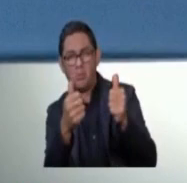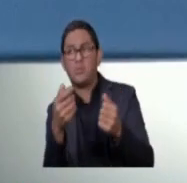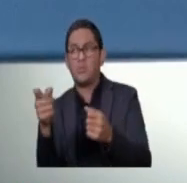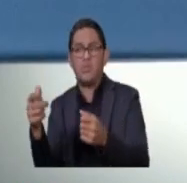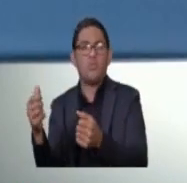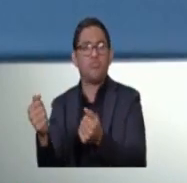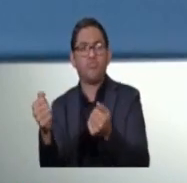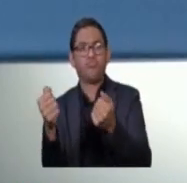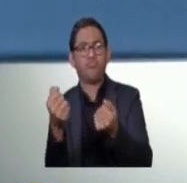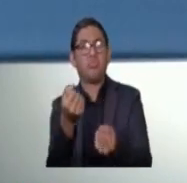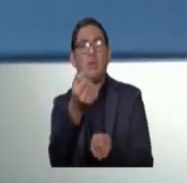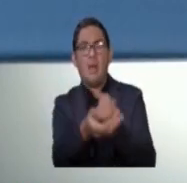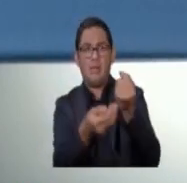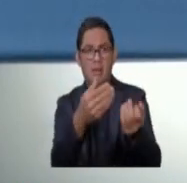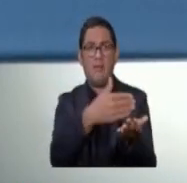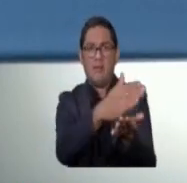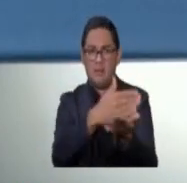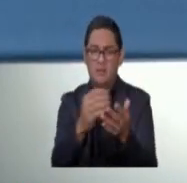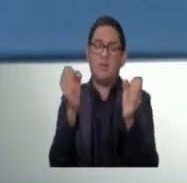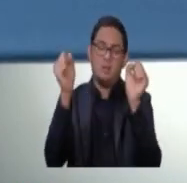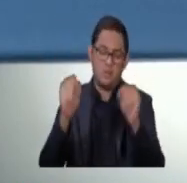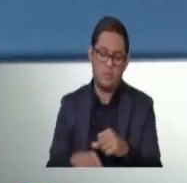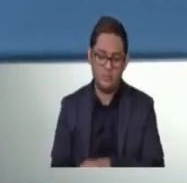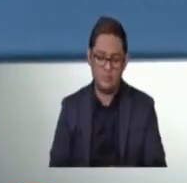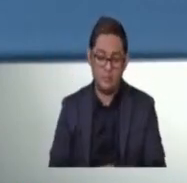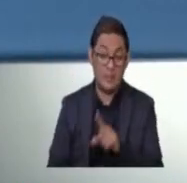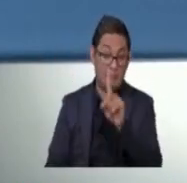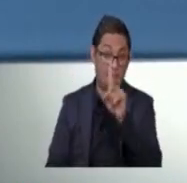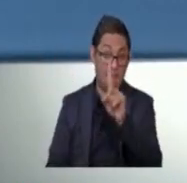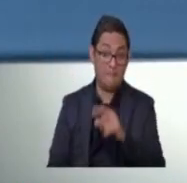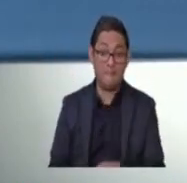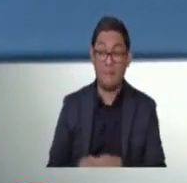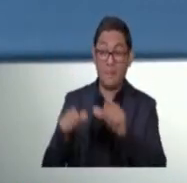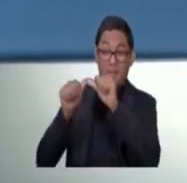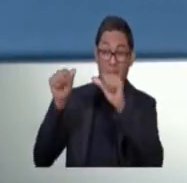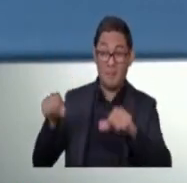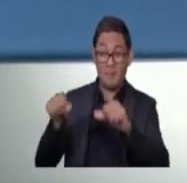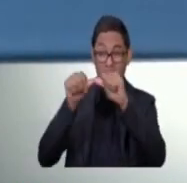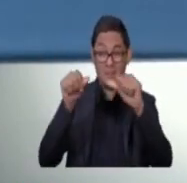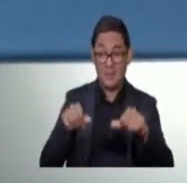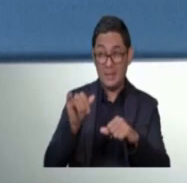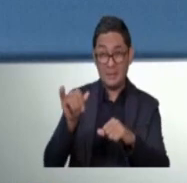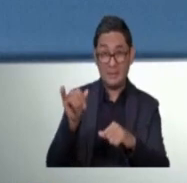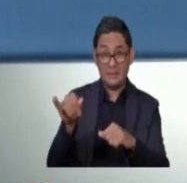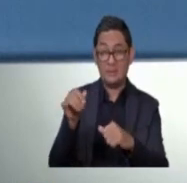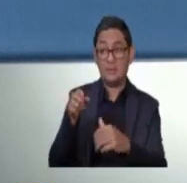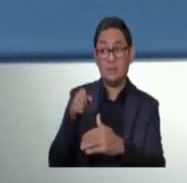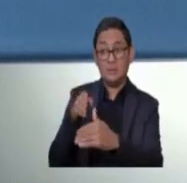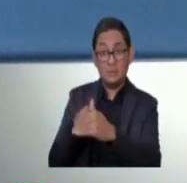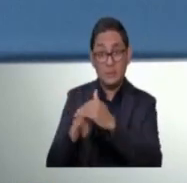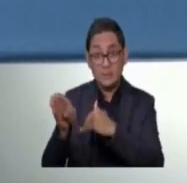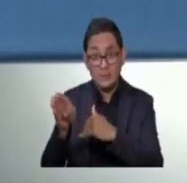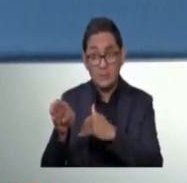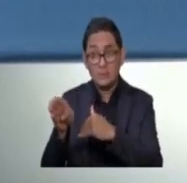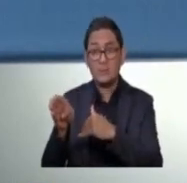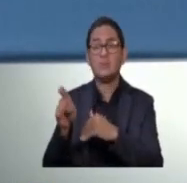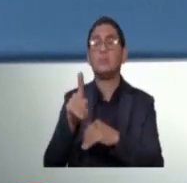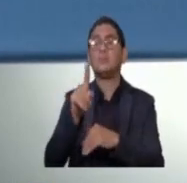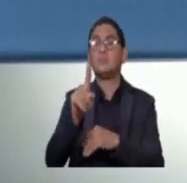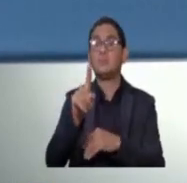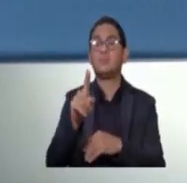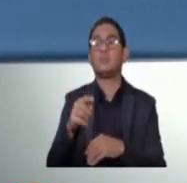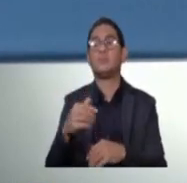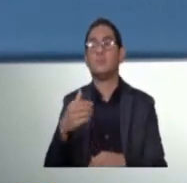se mantendrá la restricción para el acceso a los comercio denunciados de acuerdo al género siempre